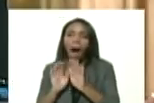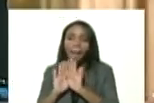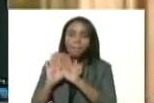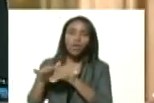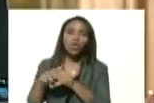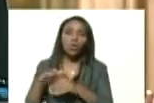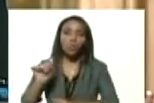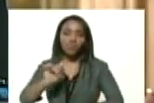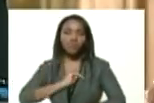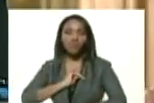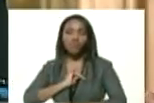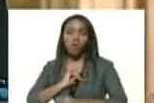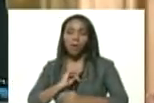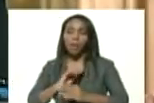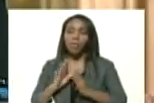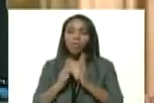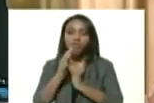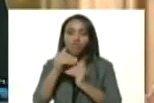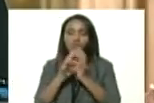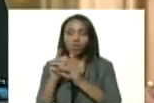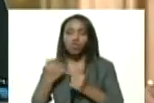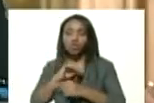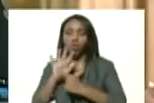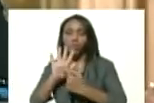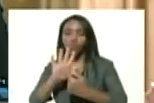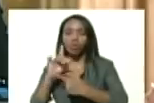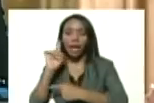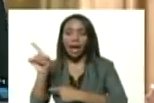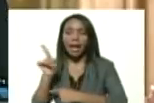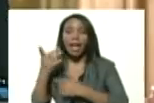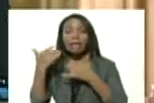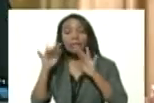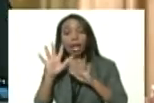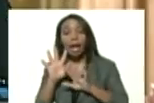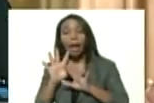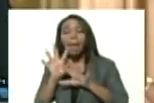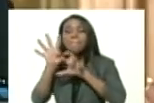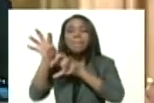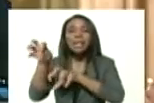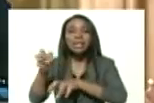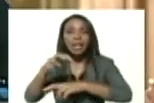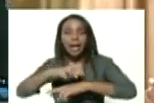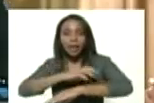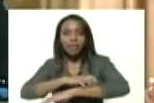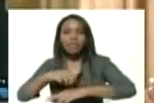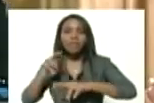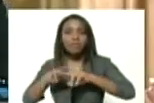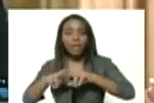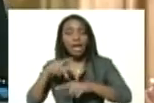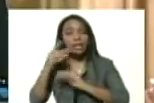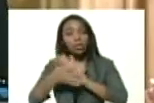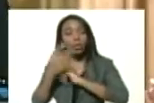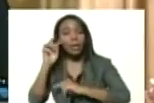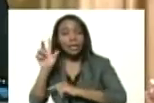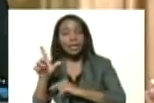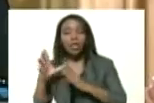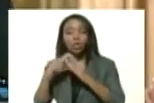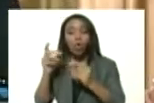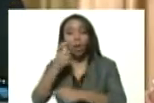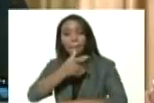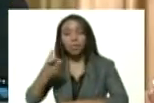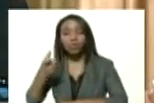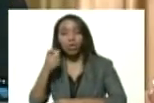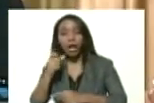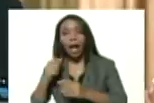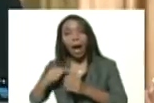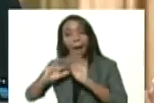que hemos señalado como el tal pantera etcétera etcétera están todos los cómplices